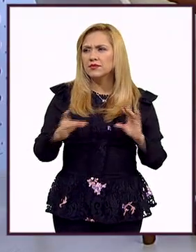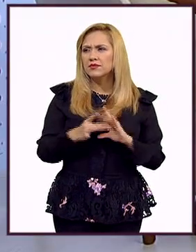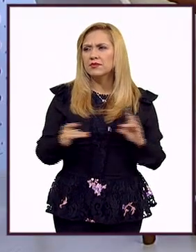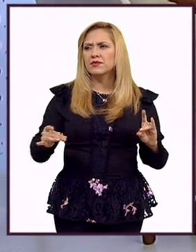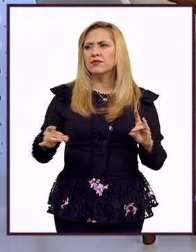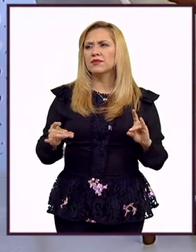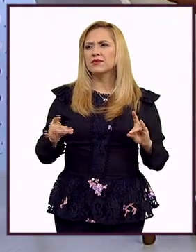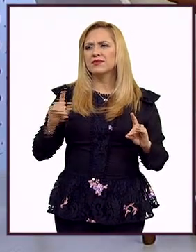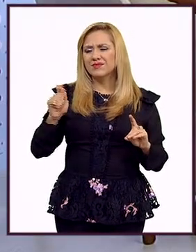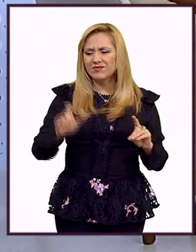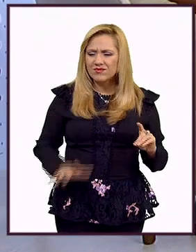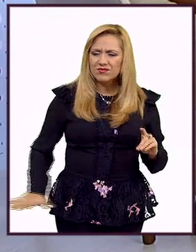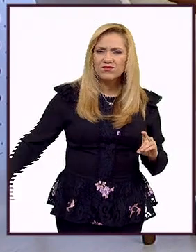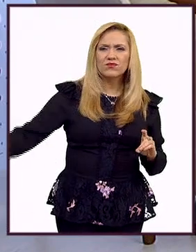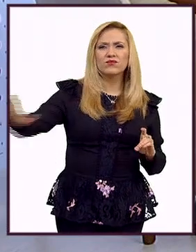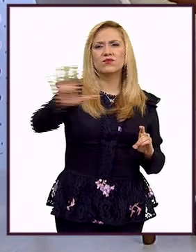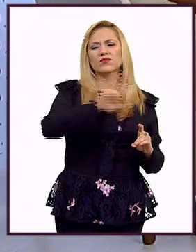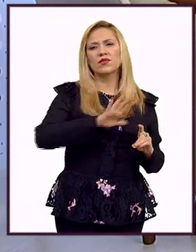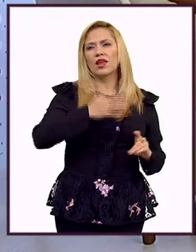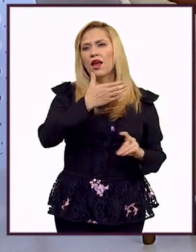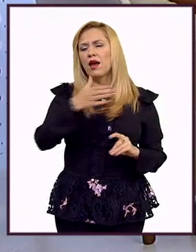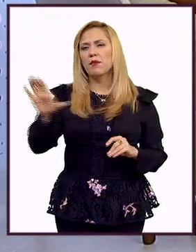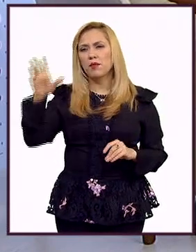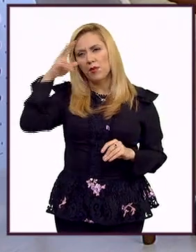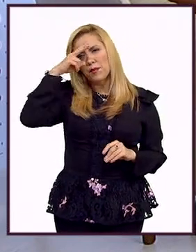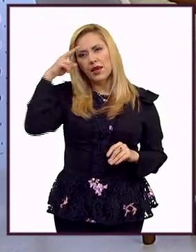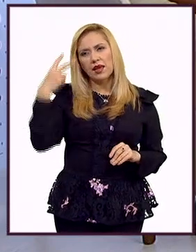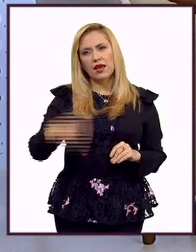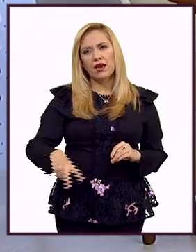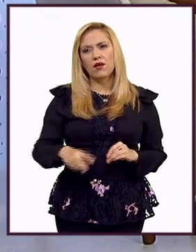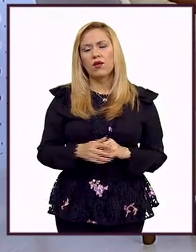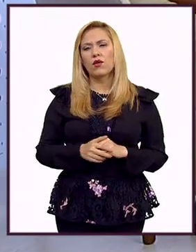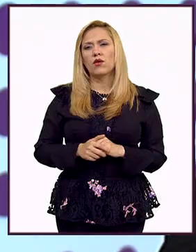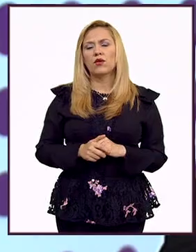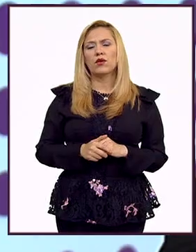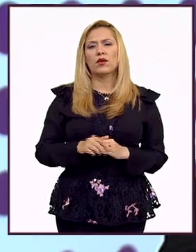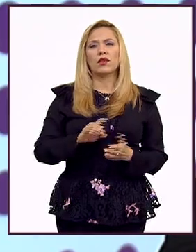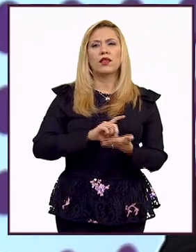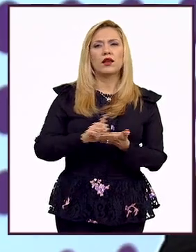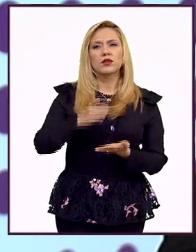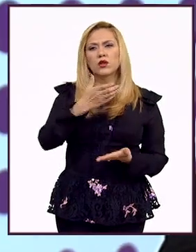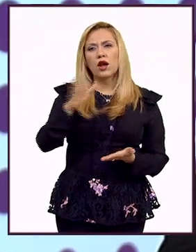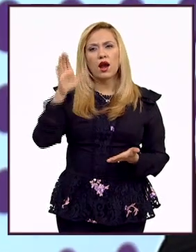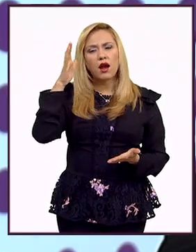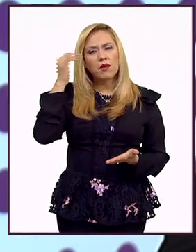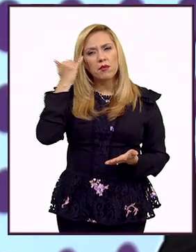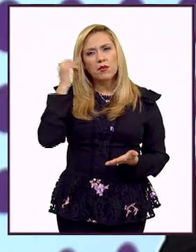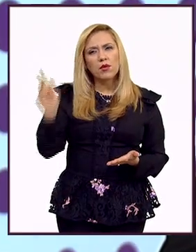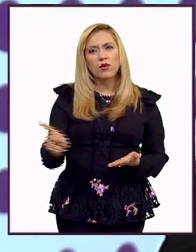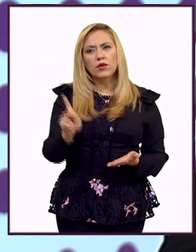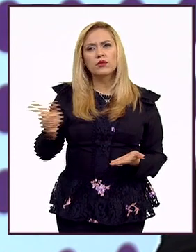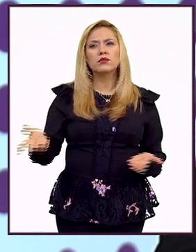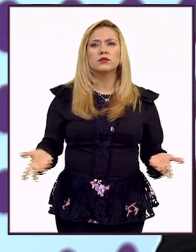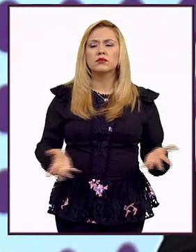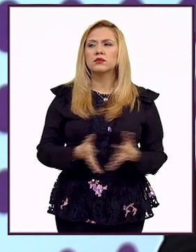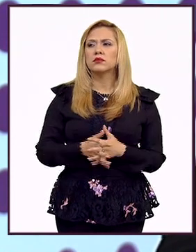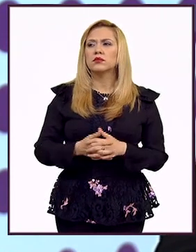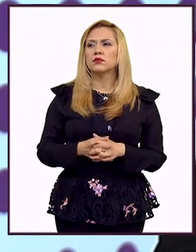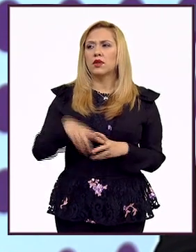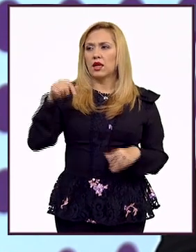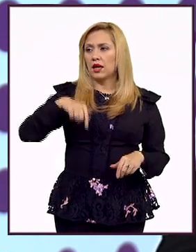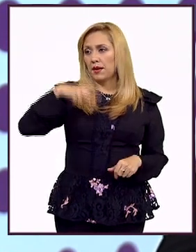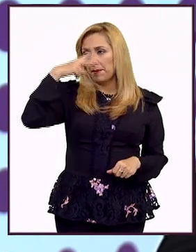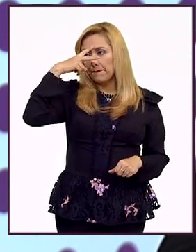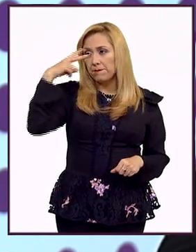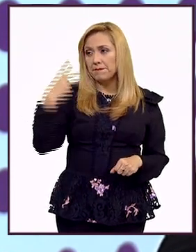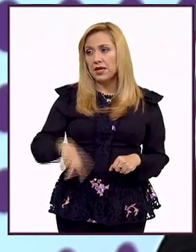situación, un panorama general del campo mexicano, los derechos de los campesinos, como una introducción? Bueno, pues mira, en